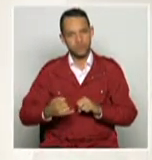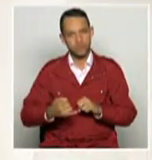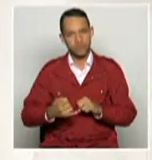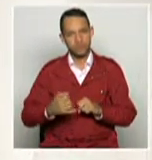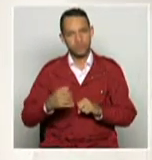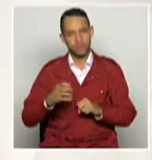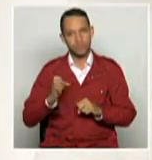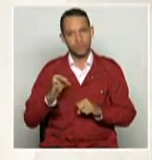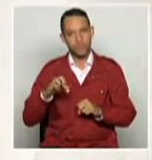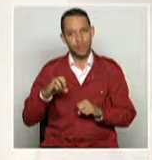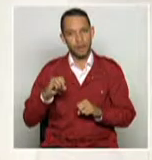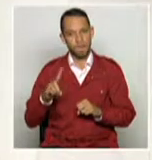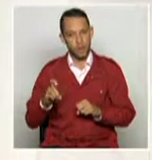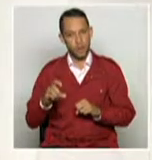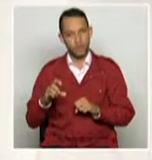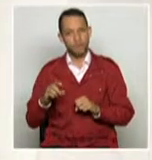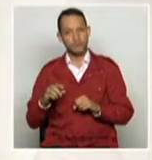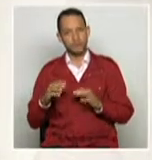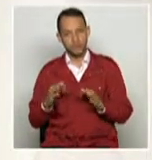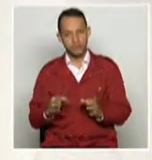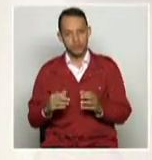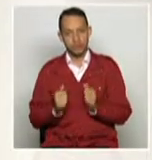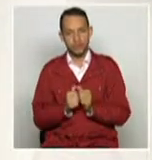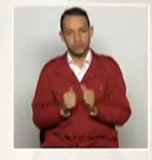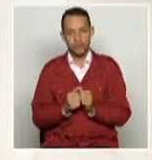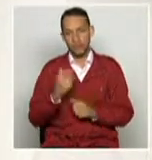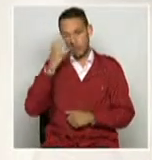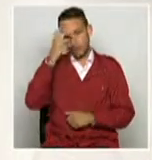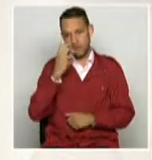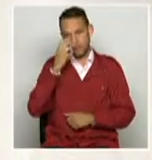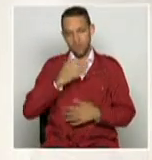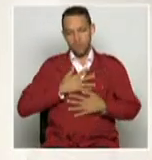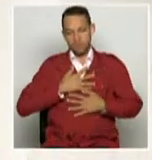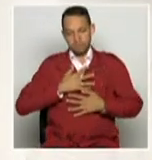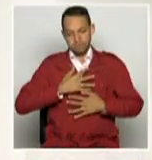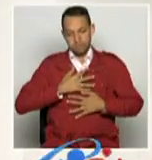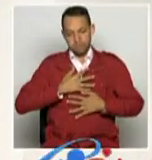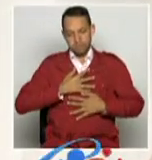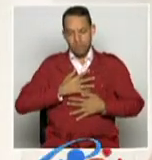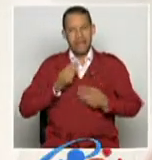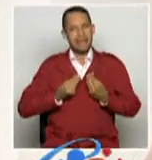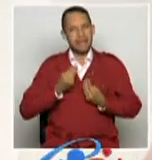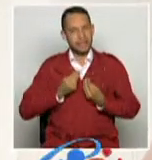Fui donde un nefrólogo. Le llevé los exámenes y